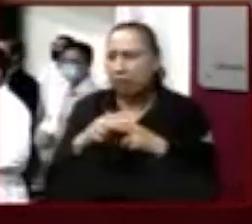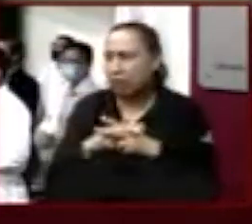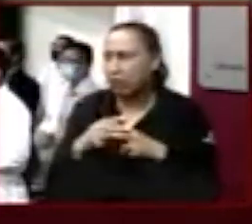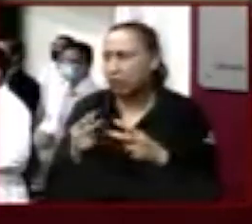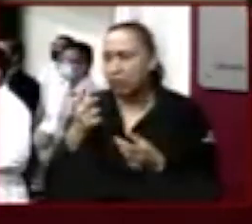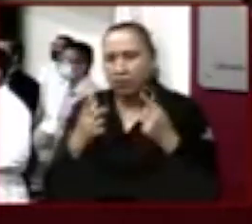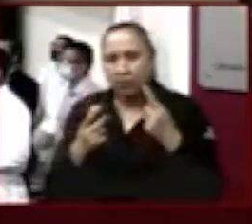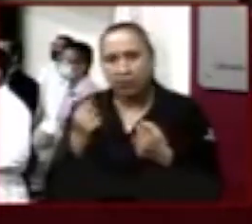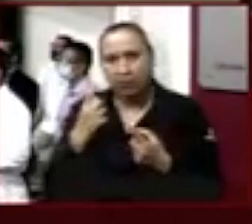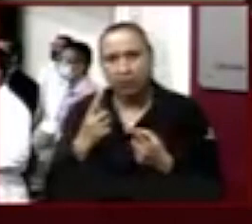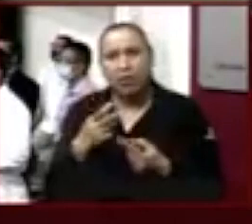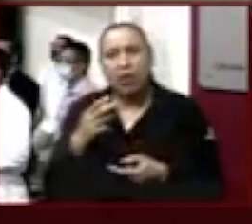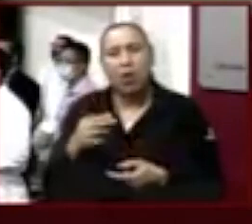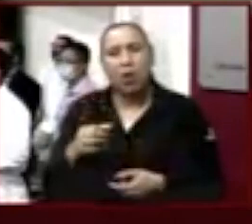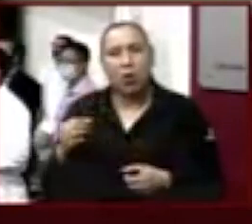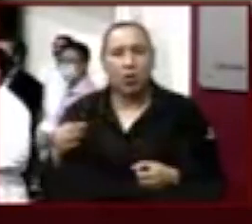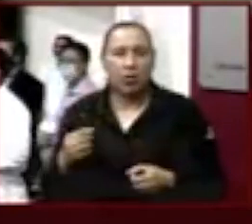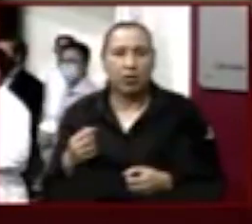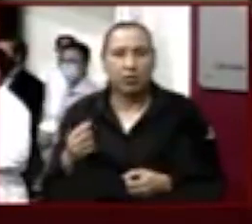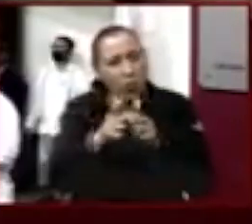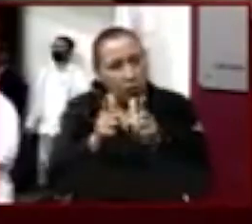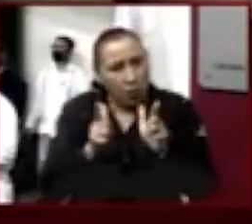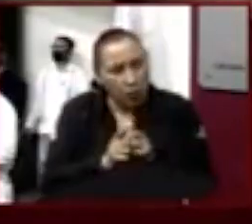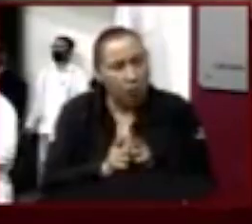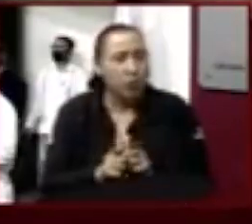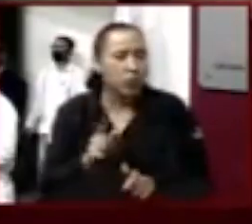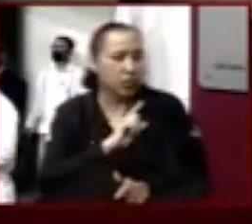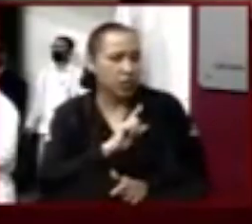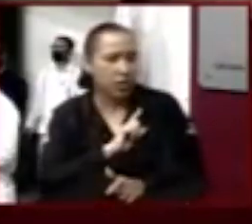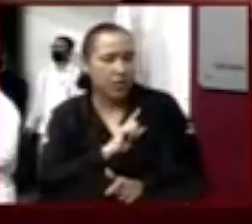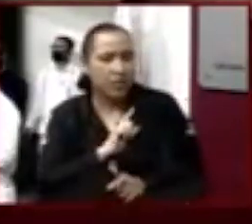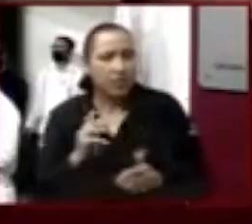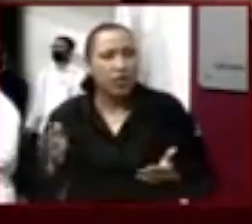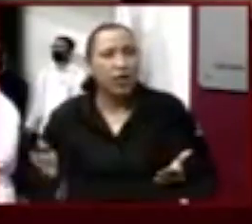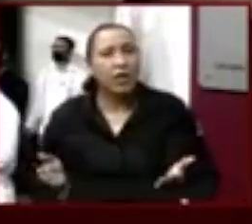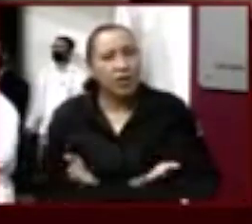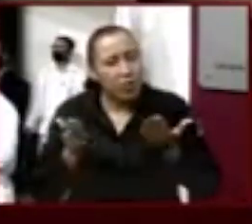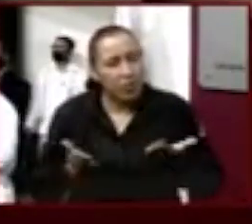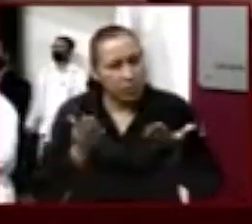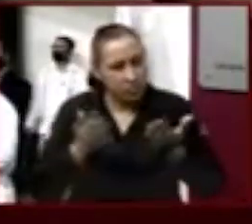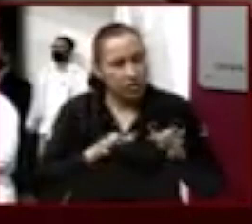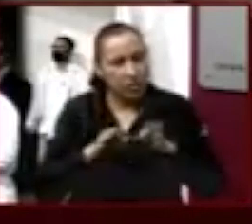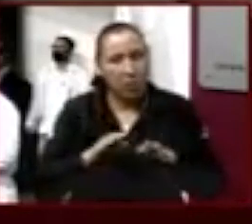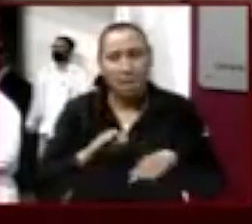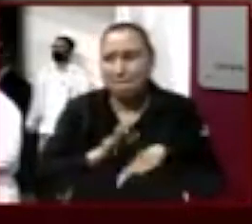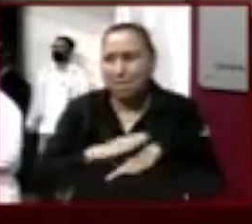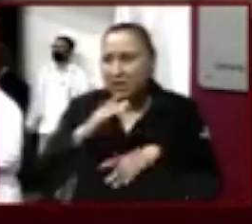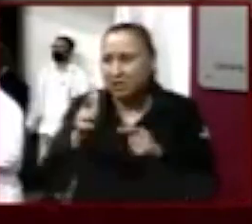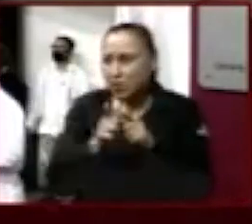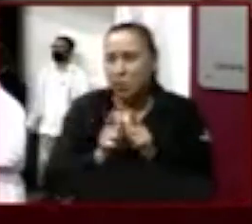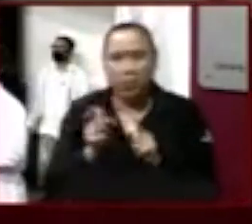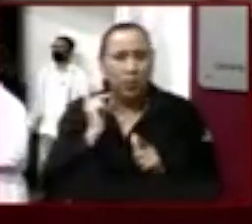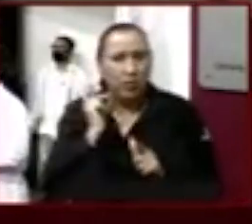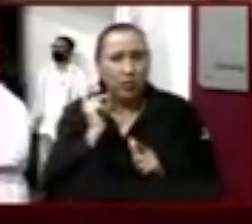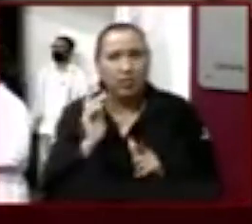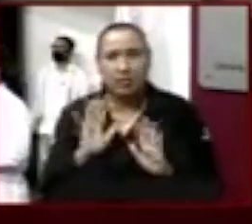eligió gente con oficio político. Y que sigamos impulsando. Más allá de las cámaras, hay muchos compañeros que ya retiraron